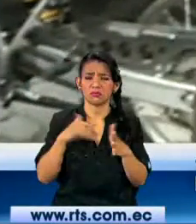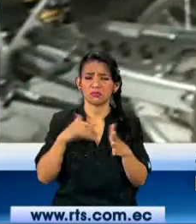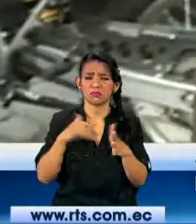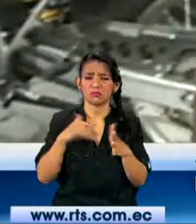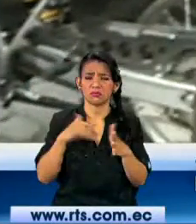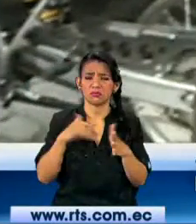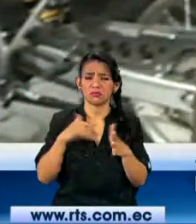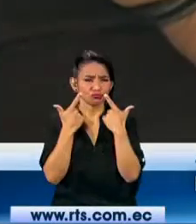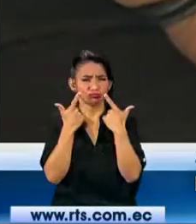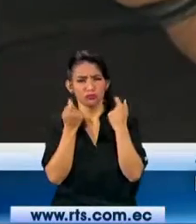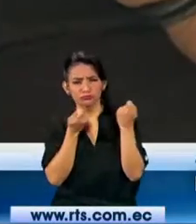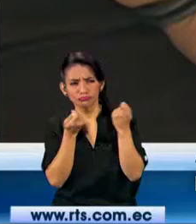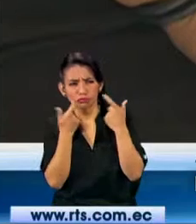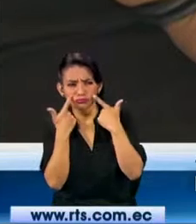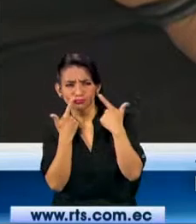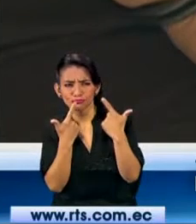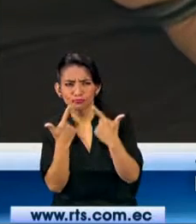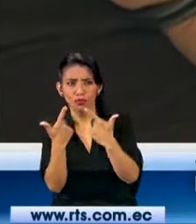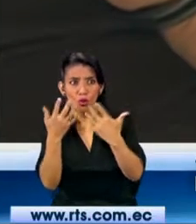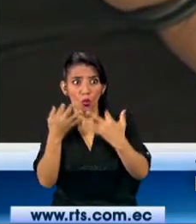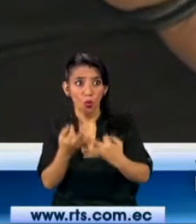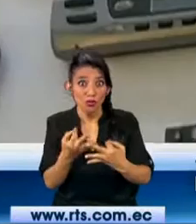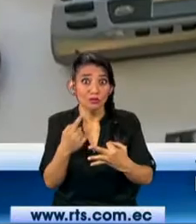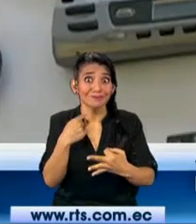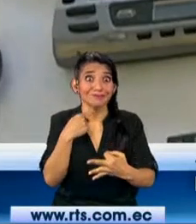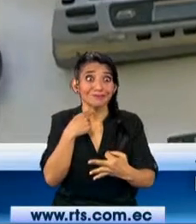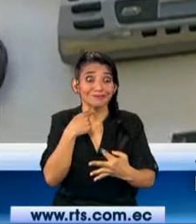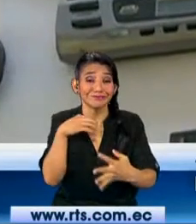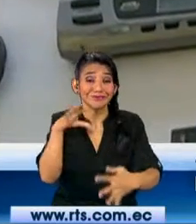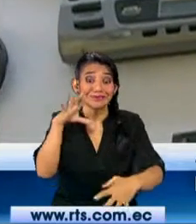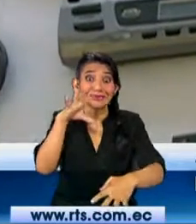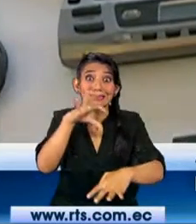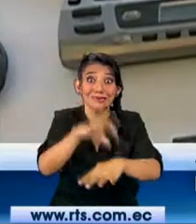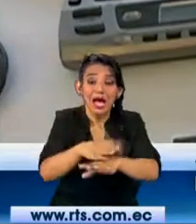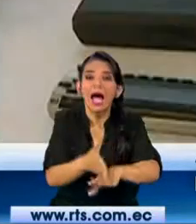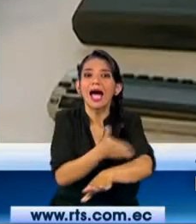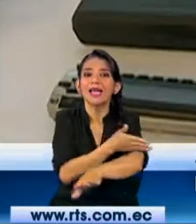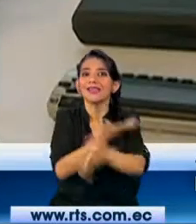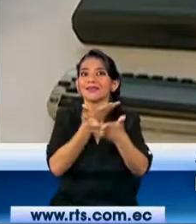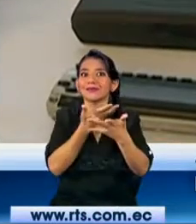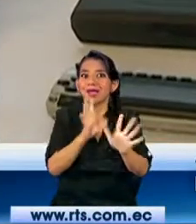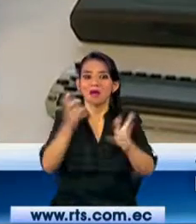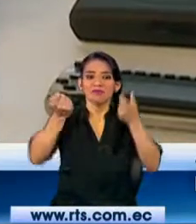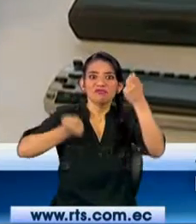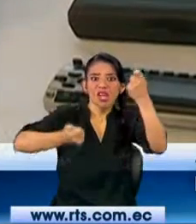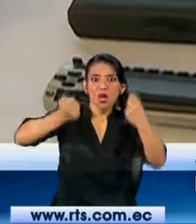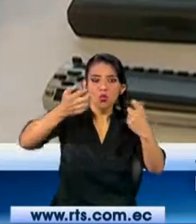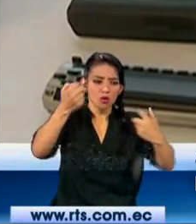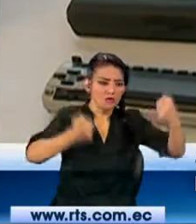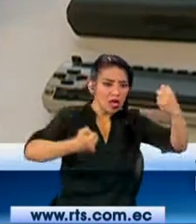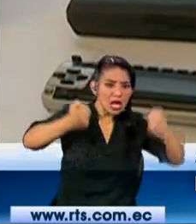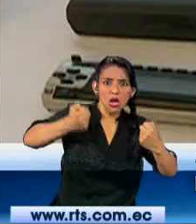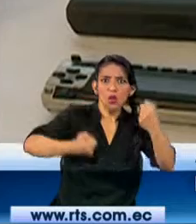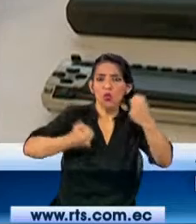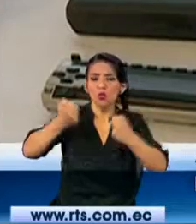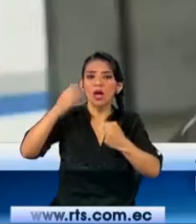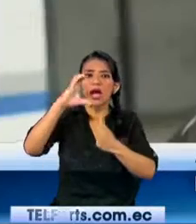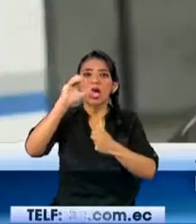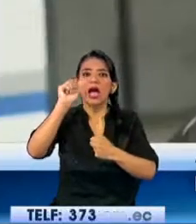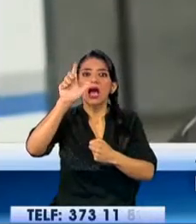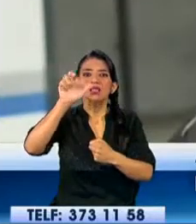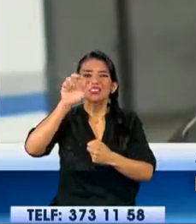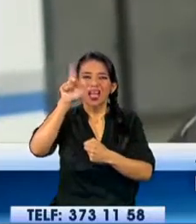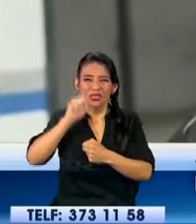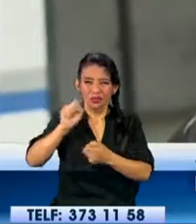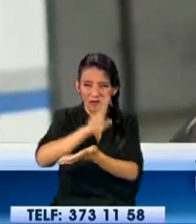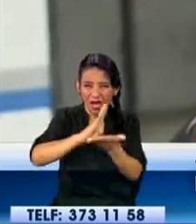esta banda. Se afirma que horas antes de la detención, ellos habrían robado varios accesorios de autos en el sector del calzado. Tenían